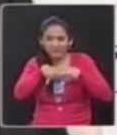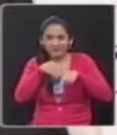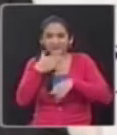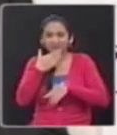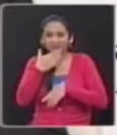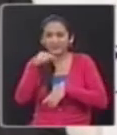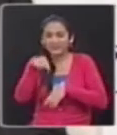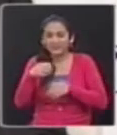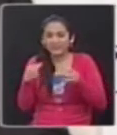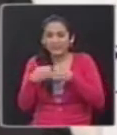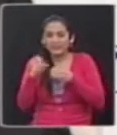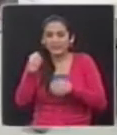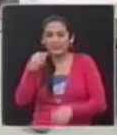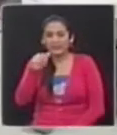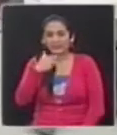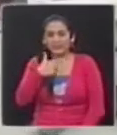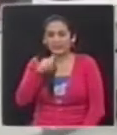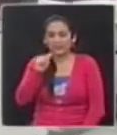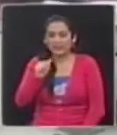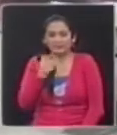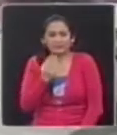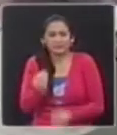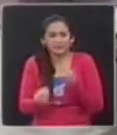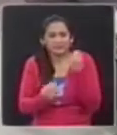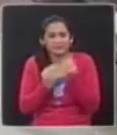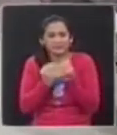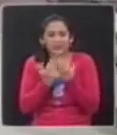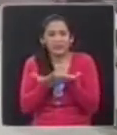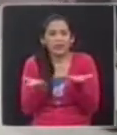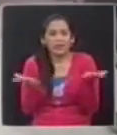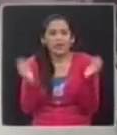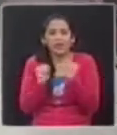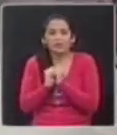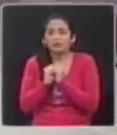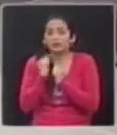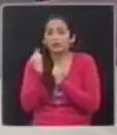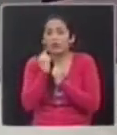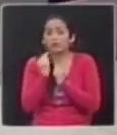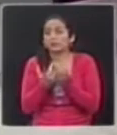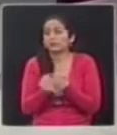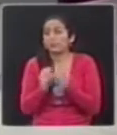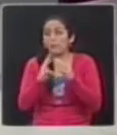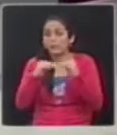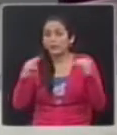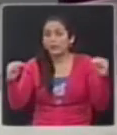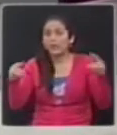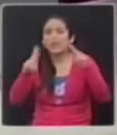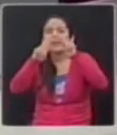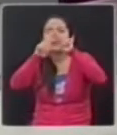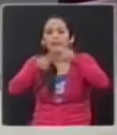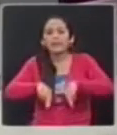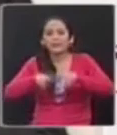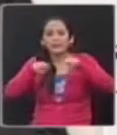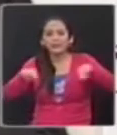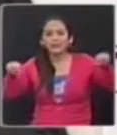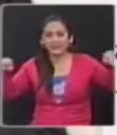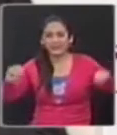unidad fabricada, construida exclusivamente con materiales sostenibles, en donde la madera